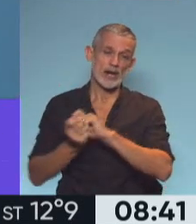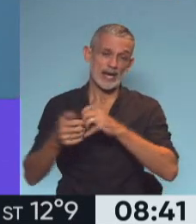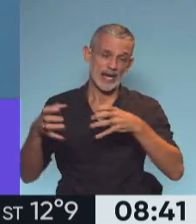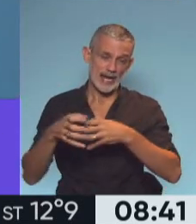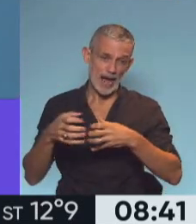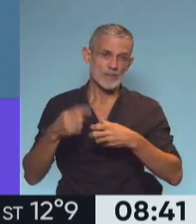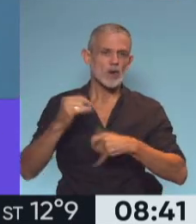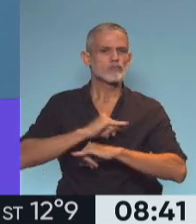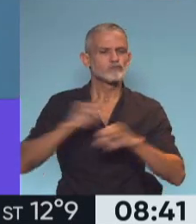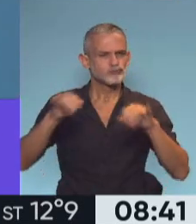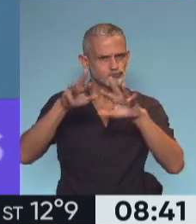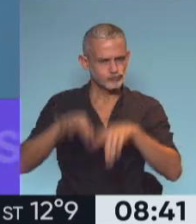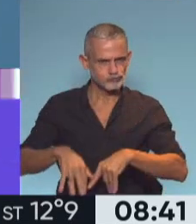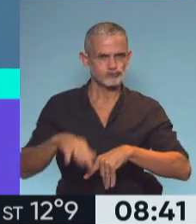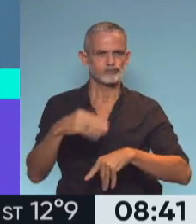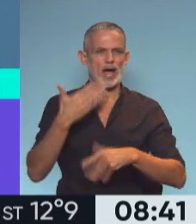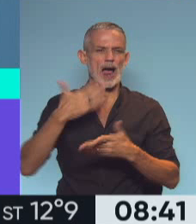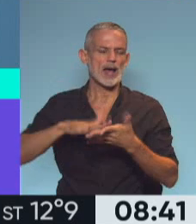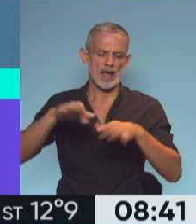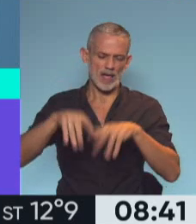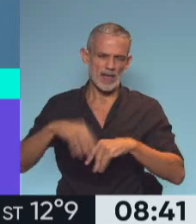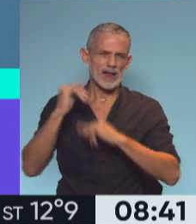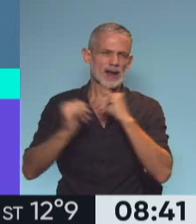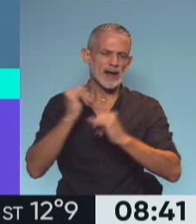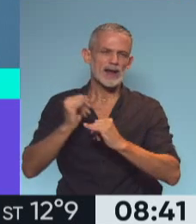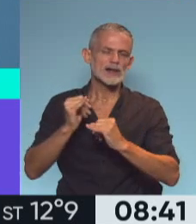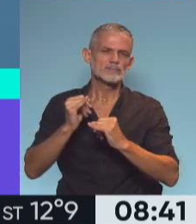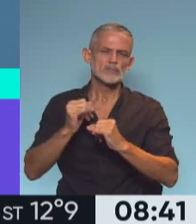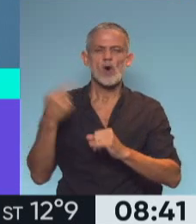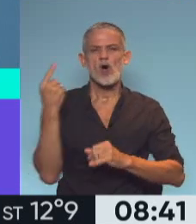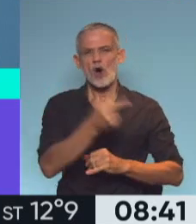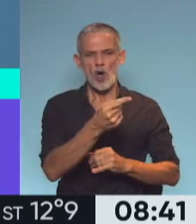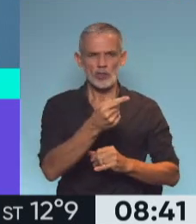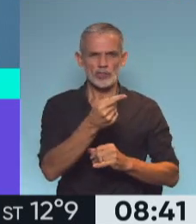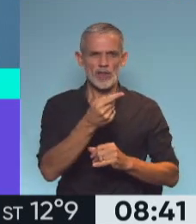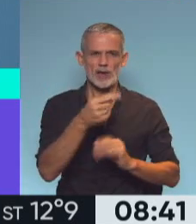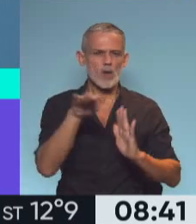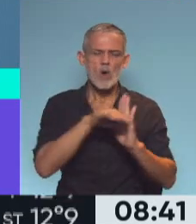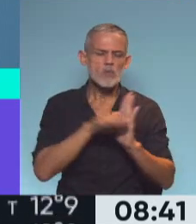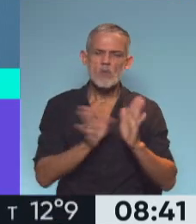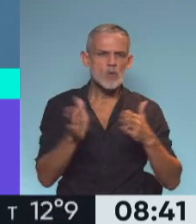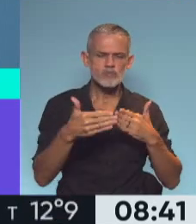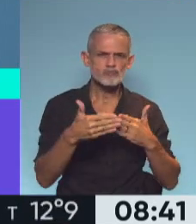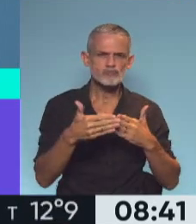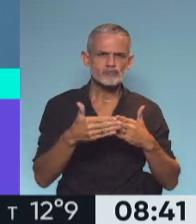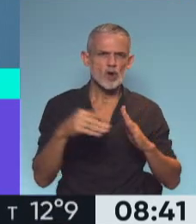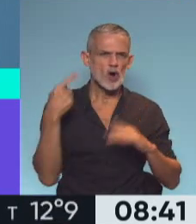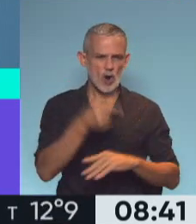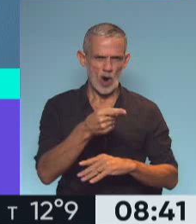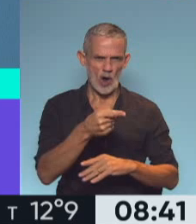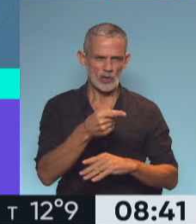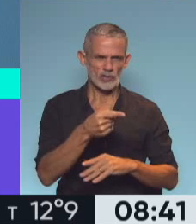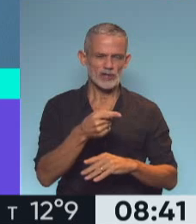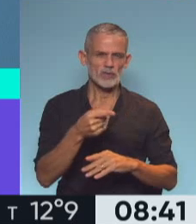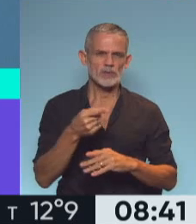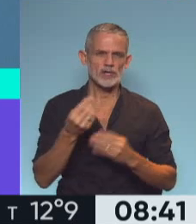dio a conocer un documento en donde se hablaba se manifestaban en contra de cualquier restricción que se pudiera implementar. Ayer habló